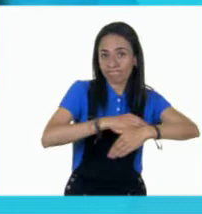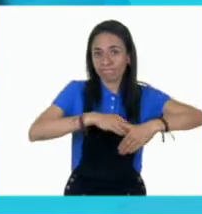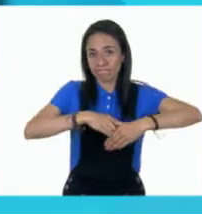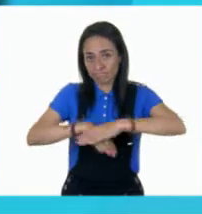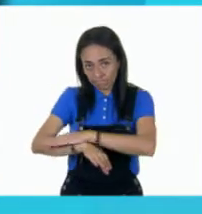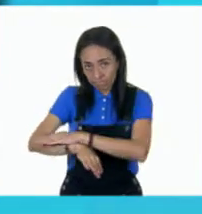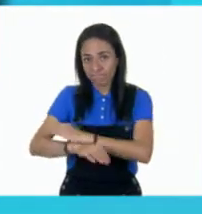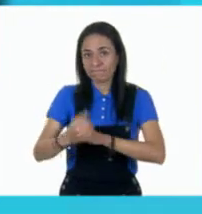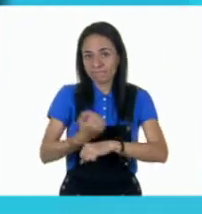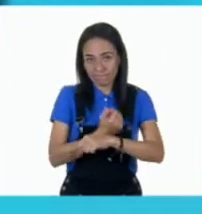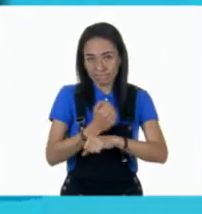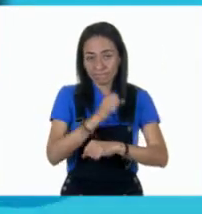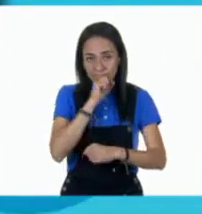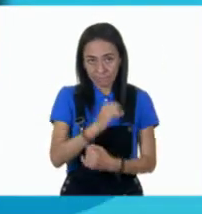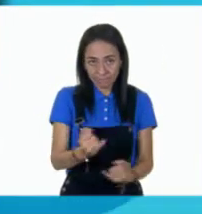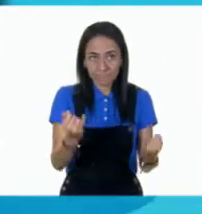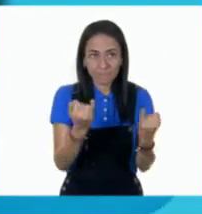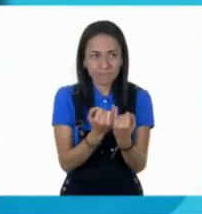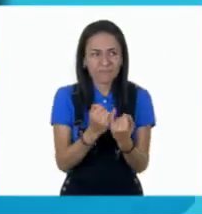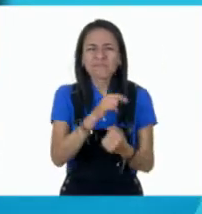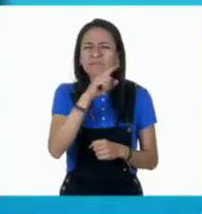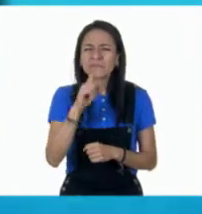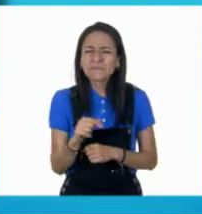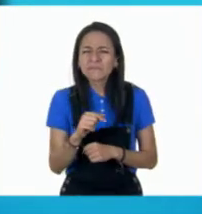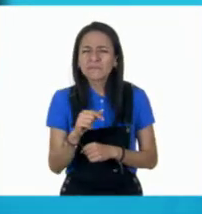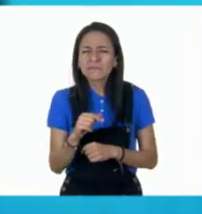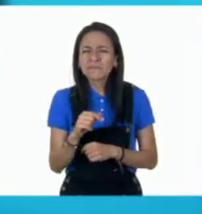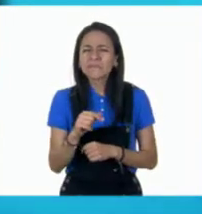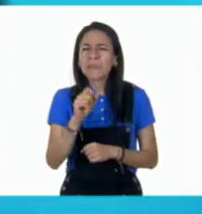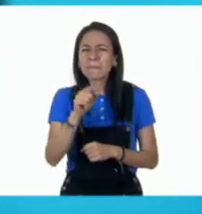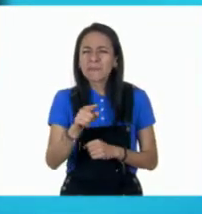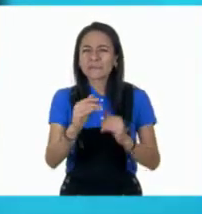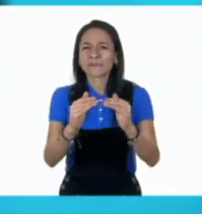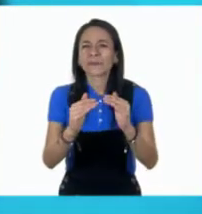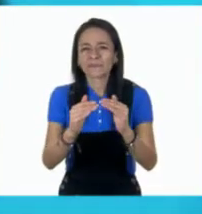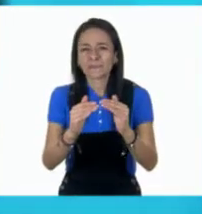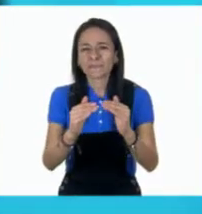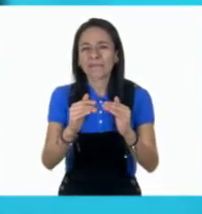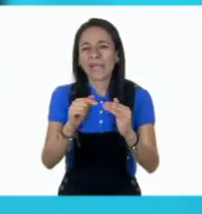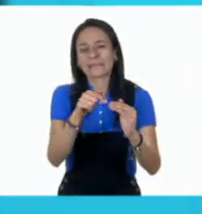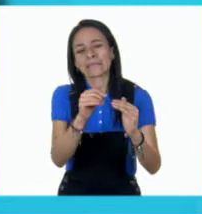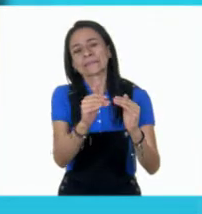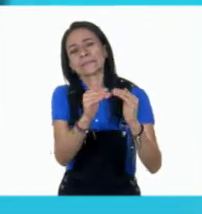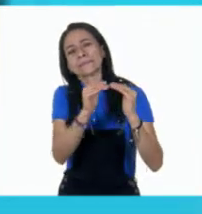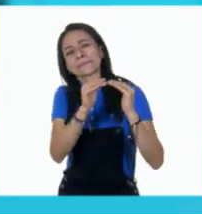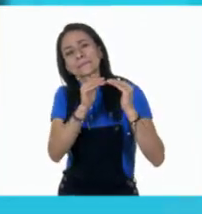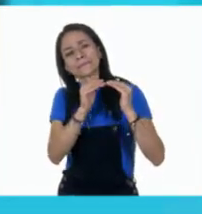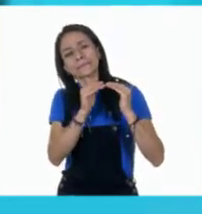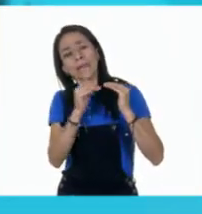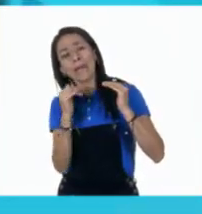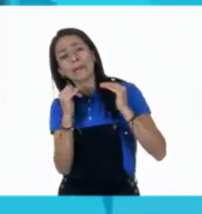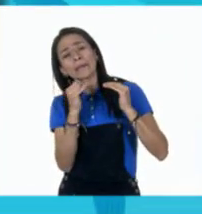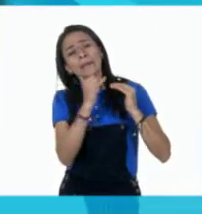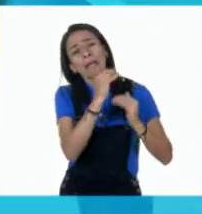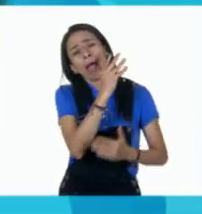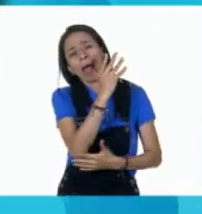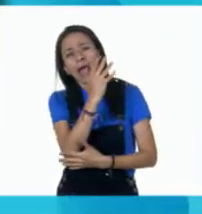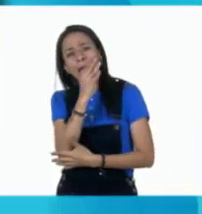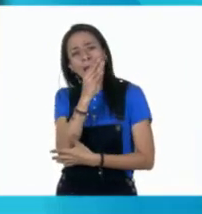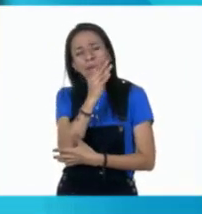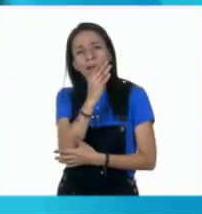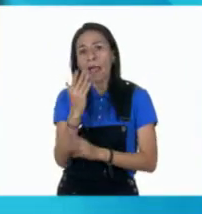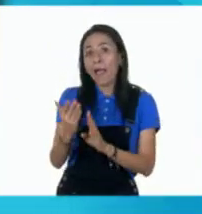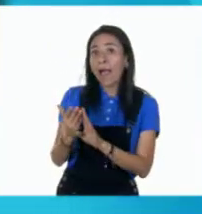Y el árbol que tenemos al fondo, que en las otras tres imágenes, primero estaba verde claro,